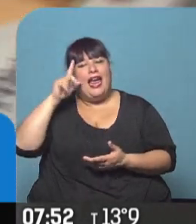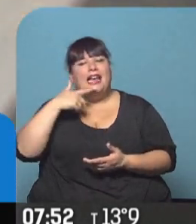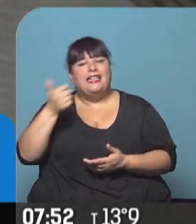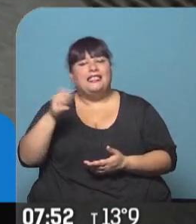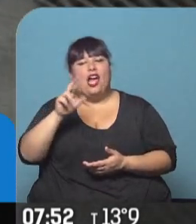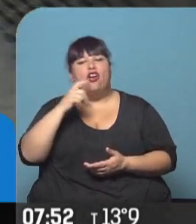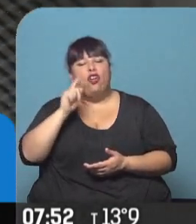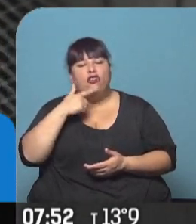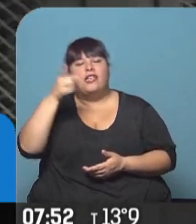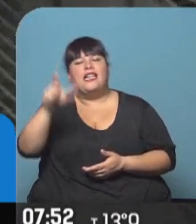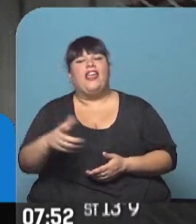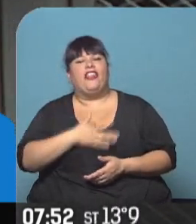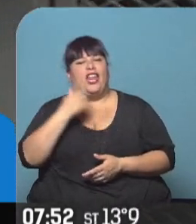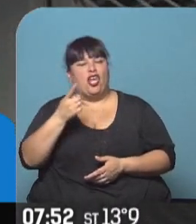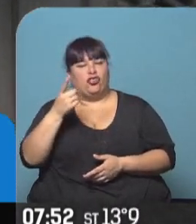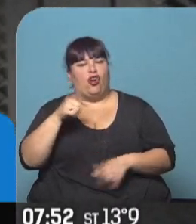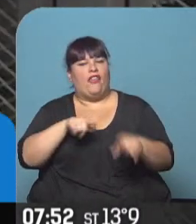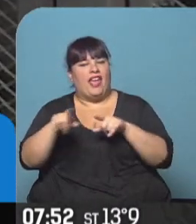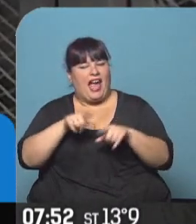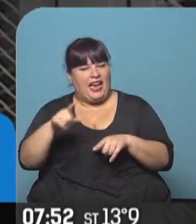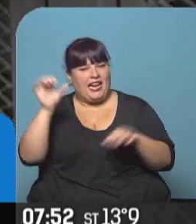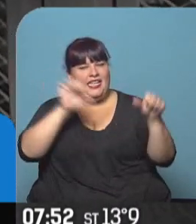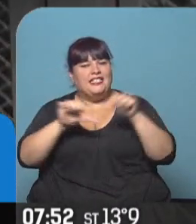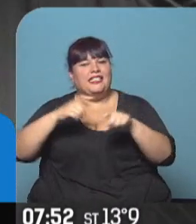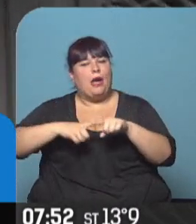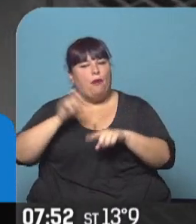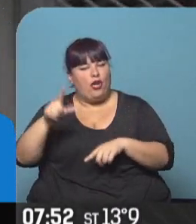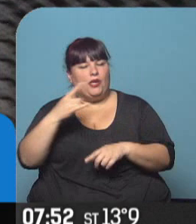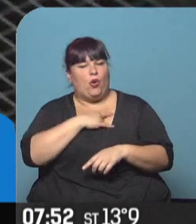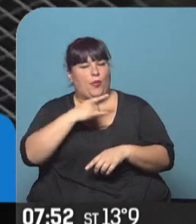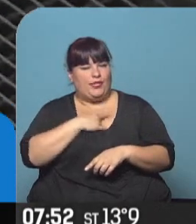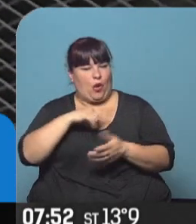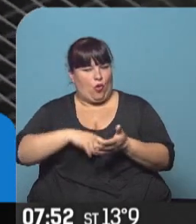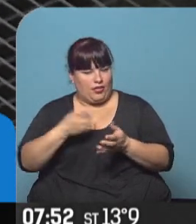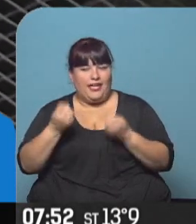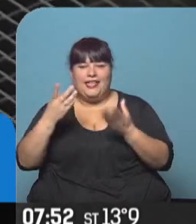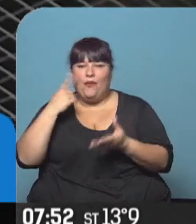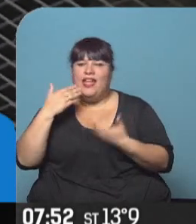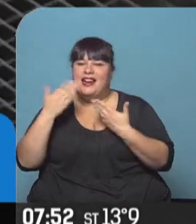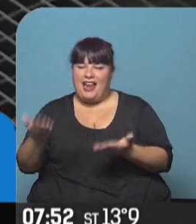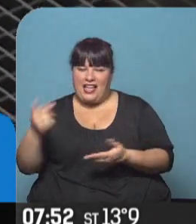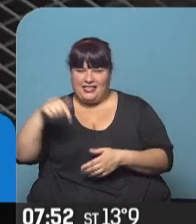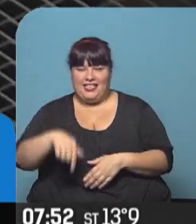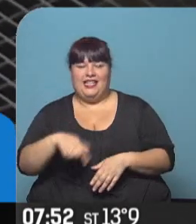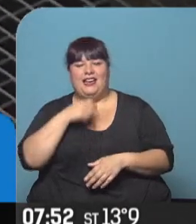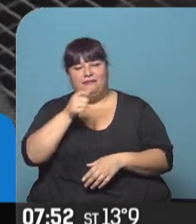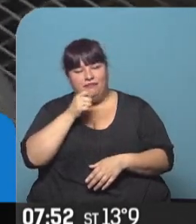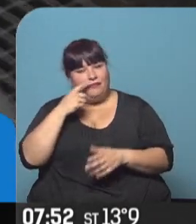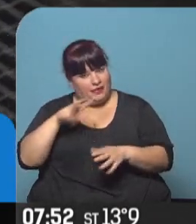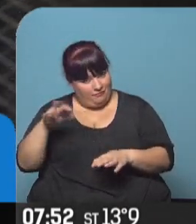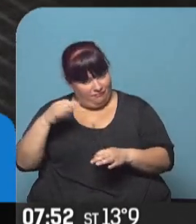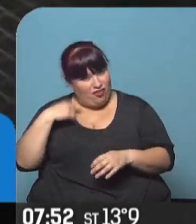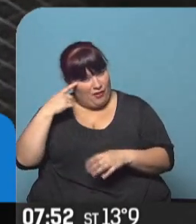rosas ella es la directora de la carrera de ciencias políticas de la universidad de buenos aires doctora buen día gracias por recibirnos ley bien